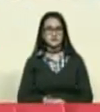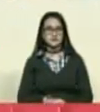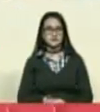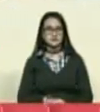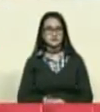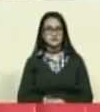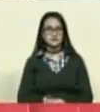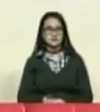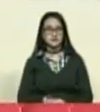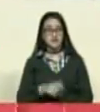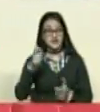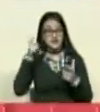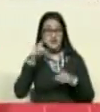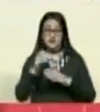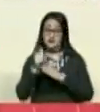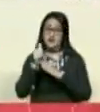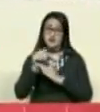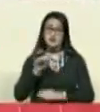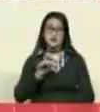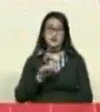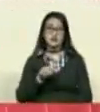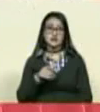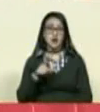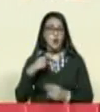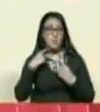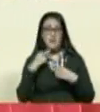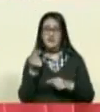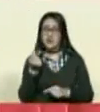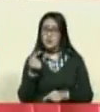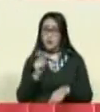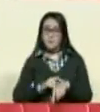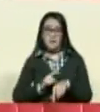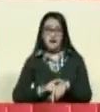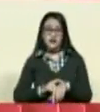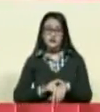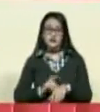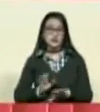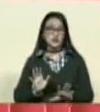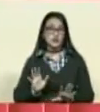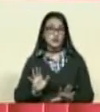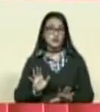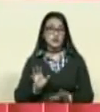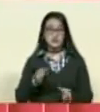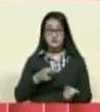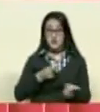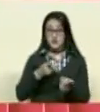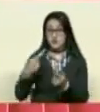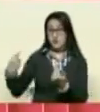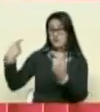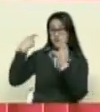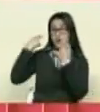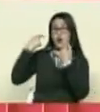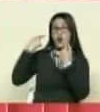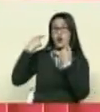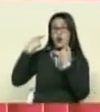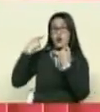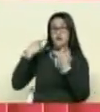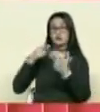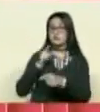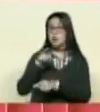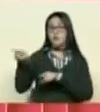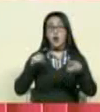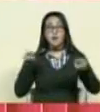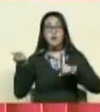¿Sabes que Chávez era un jefe, pues? Y él no perdía un segundo. Él podía tenerle cuatro fusiles al frente directo para dispararle y estaba dando